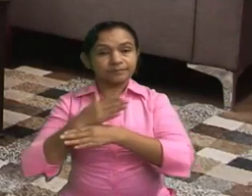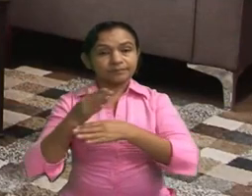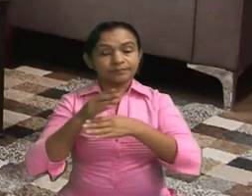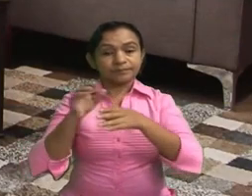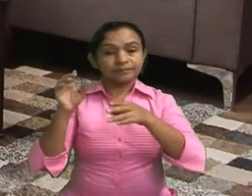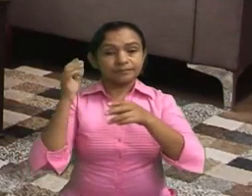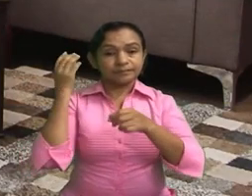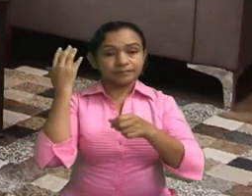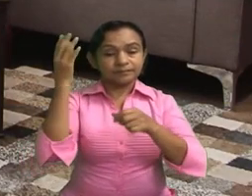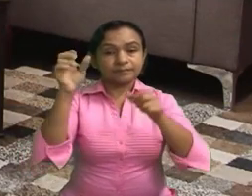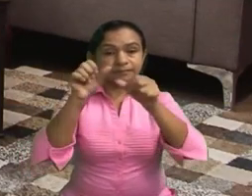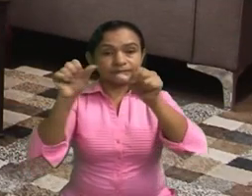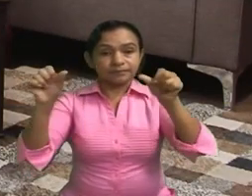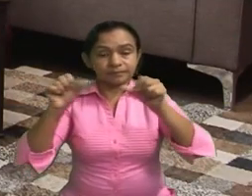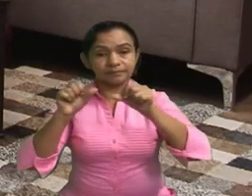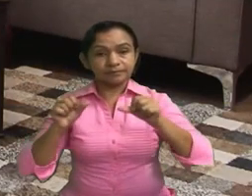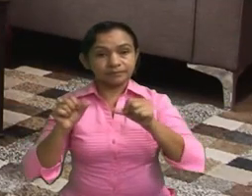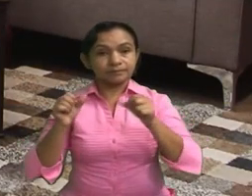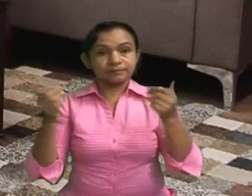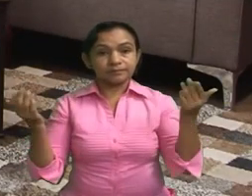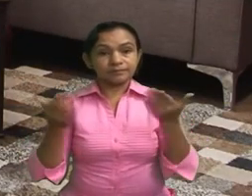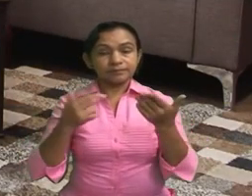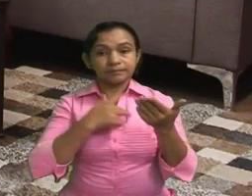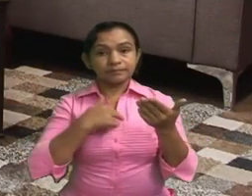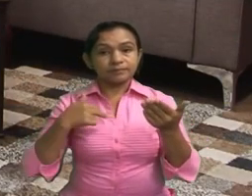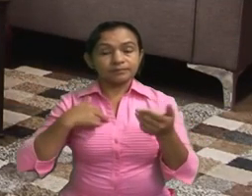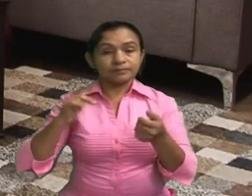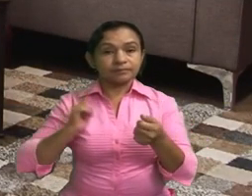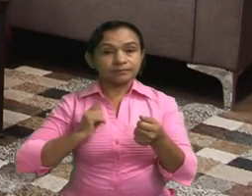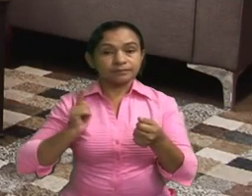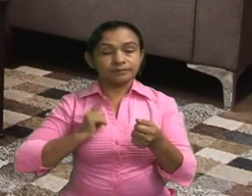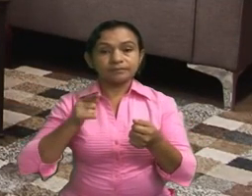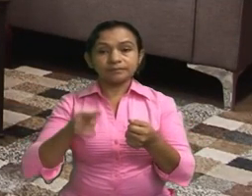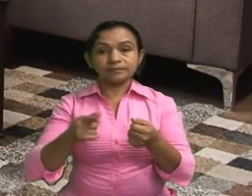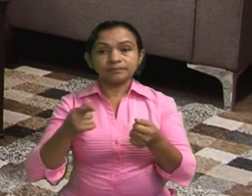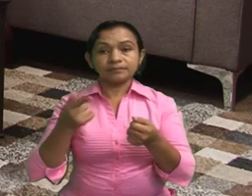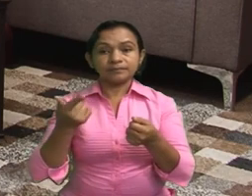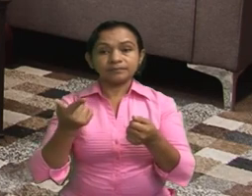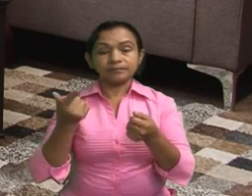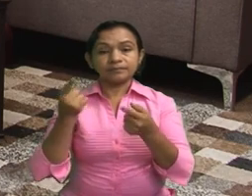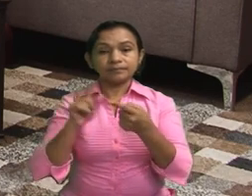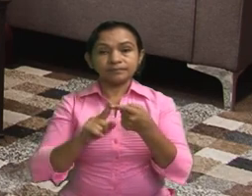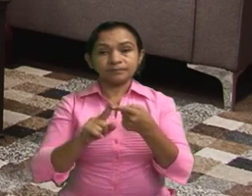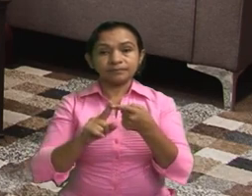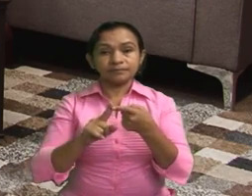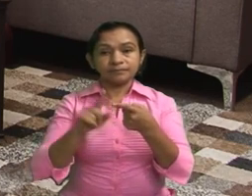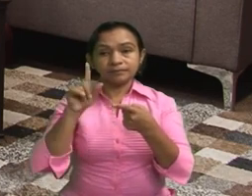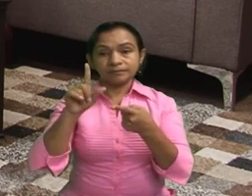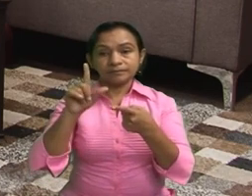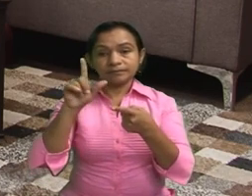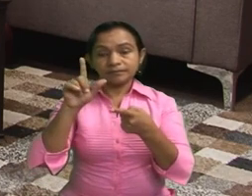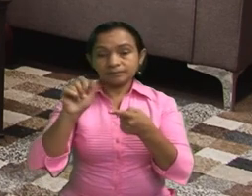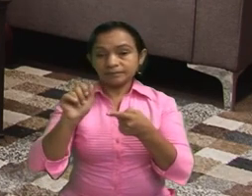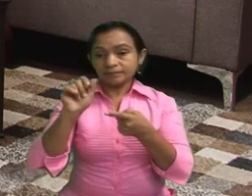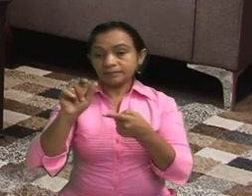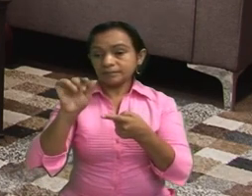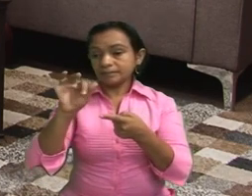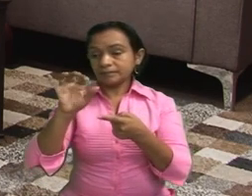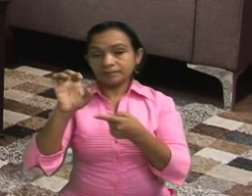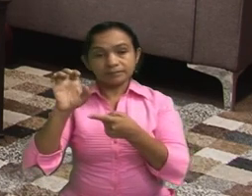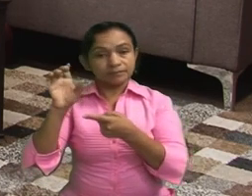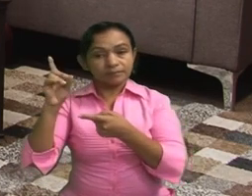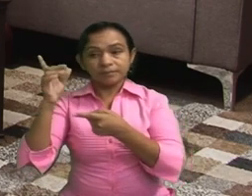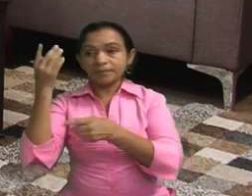de biodiversidad que inclusive no solo encontramos lo que nosotros le llamamos latifoliado, o sea, árboles de